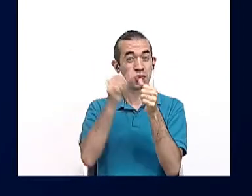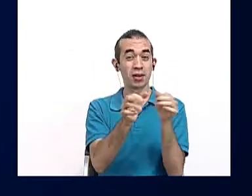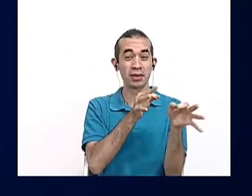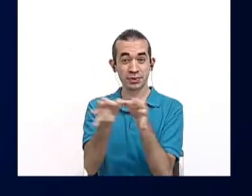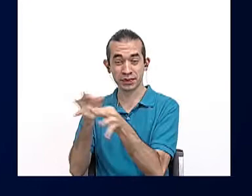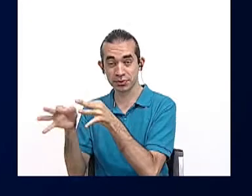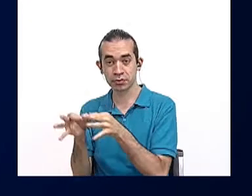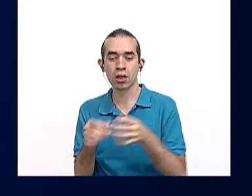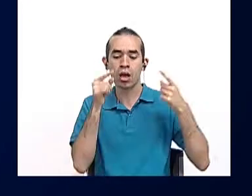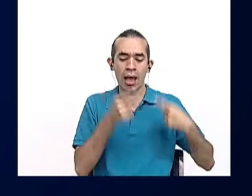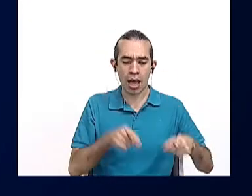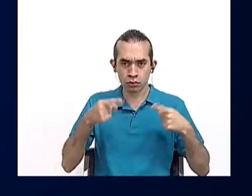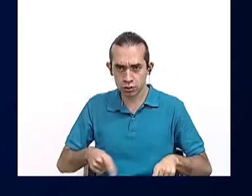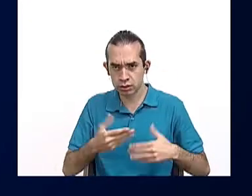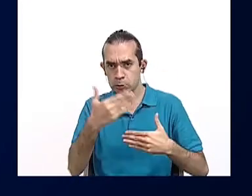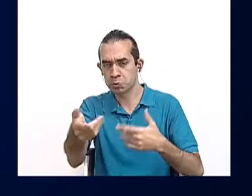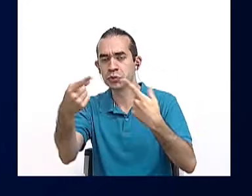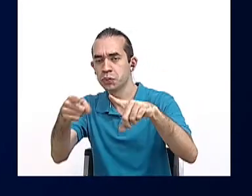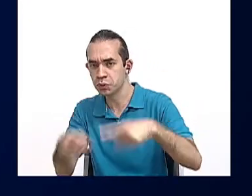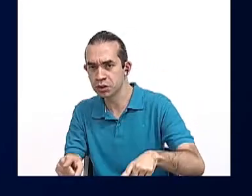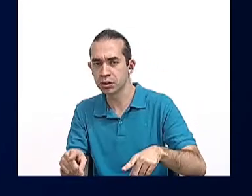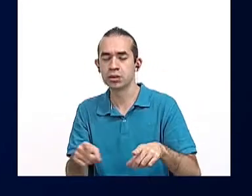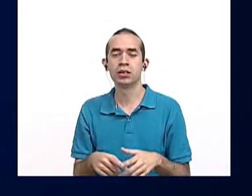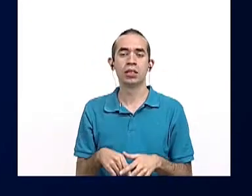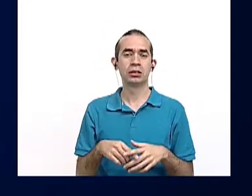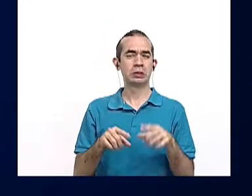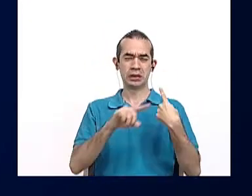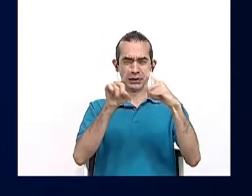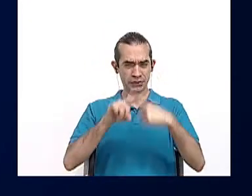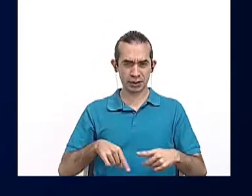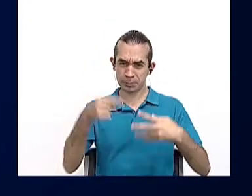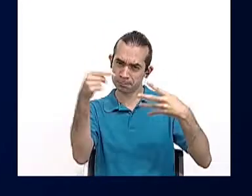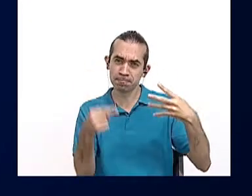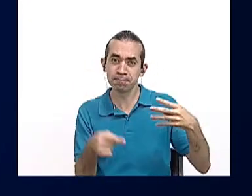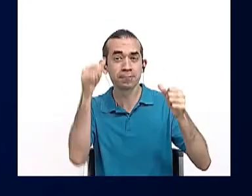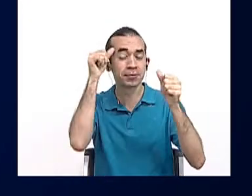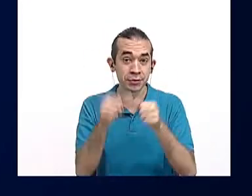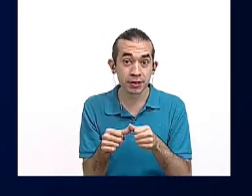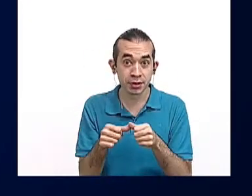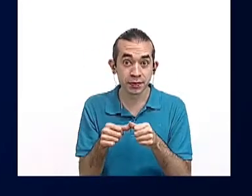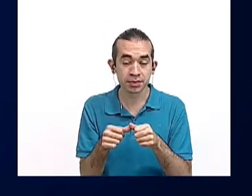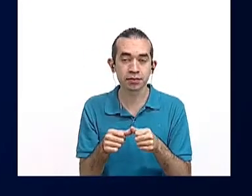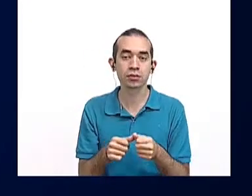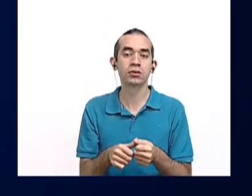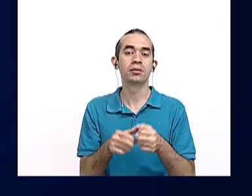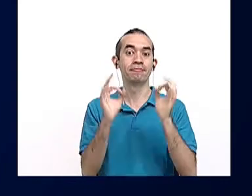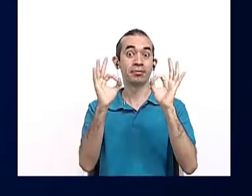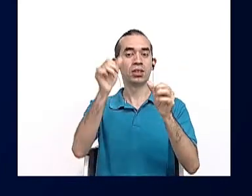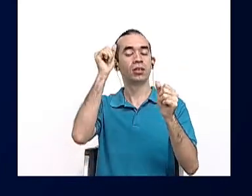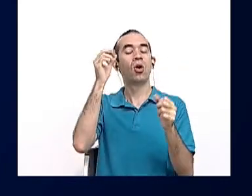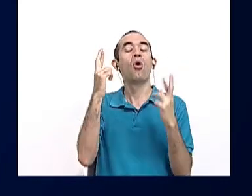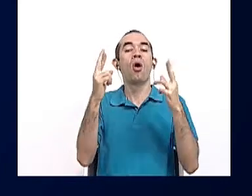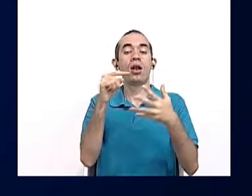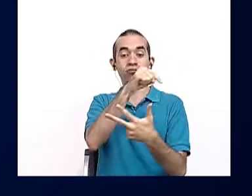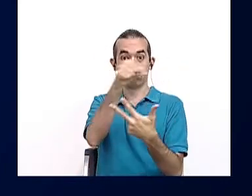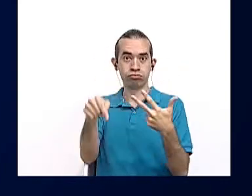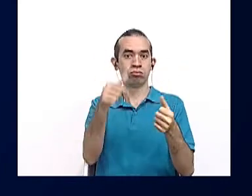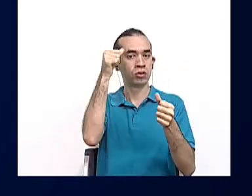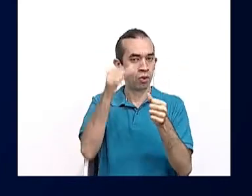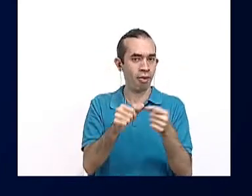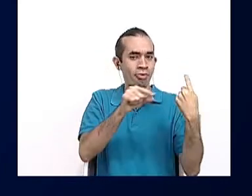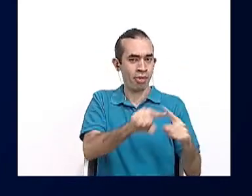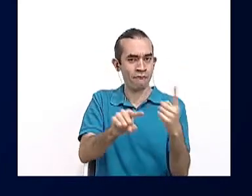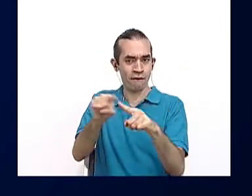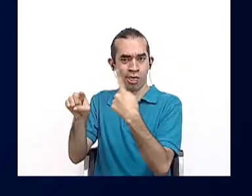las causas y de las consecuencias del cambio climático? Muy bien, yo espero que recuerden esas diferencias, pero que también